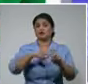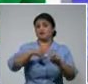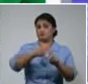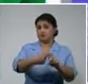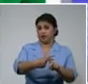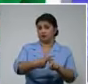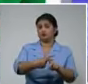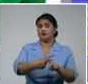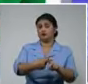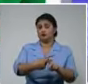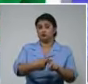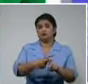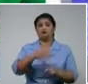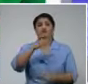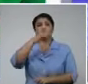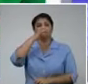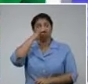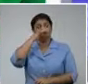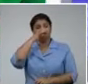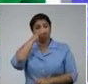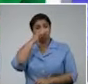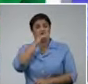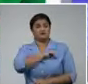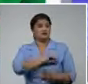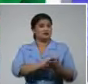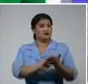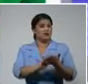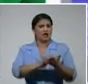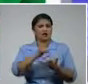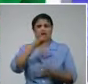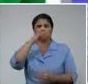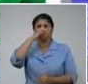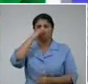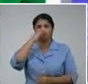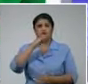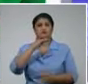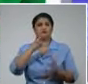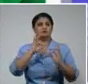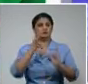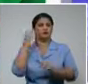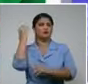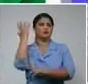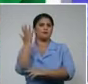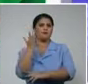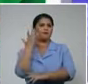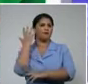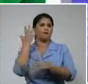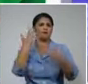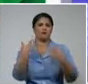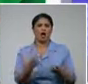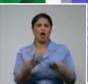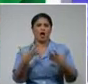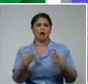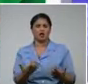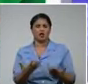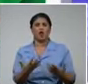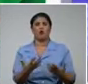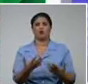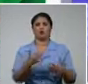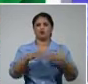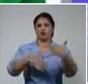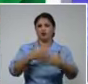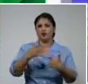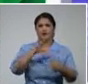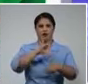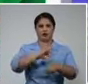falta de aire, decaimiento. En el examen físico se encontraban algunas lesiones pulmonares,